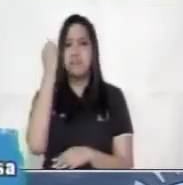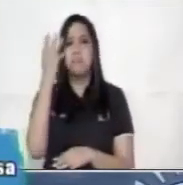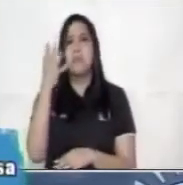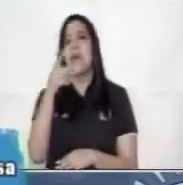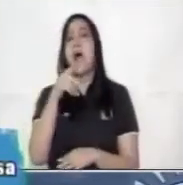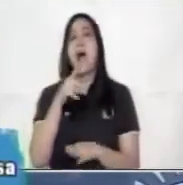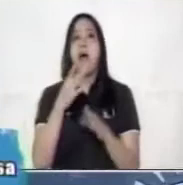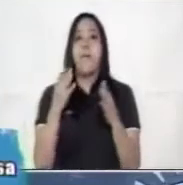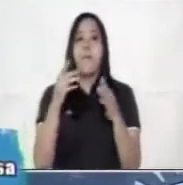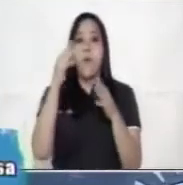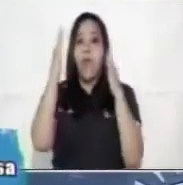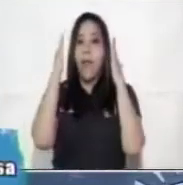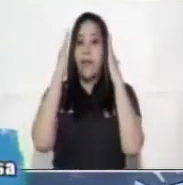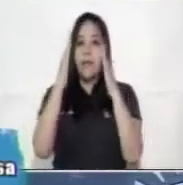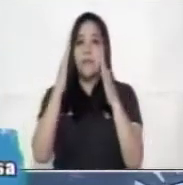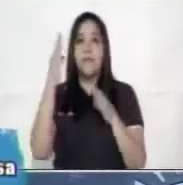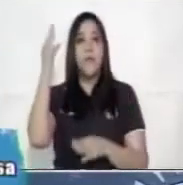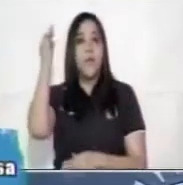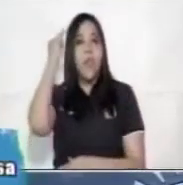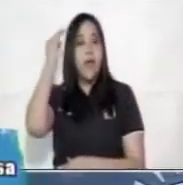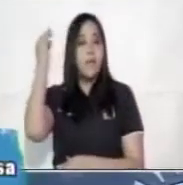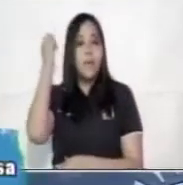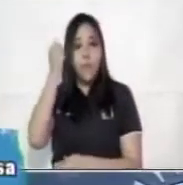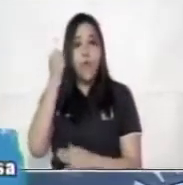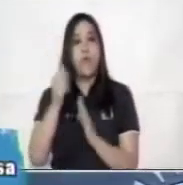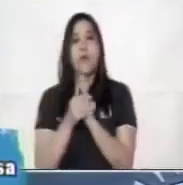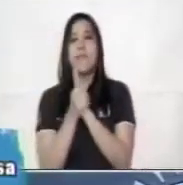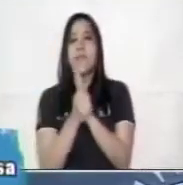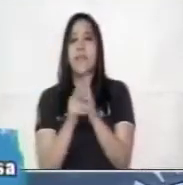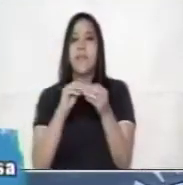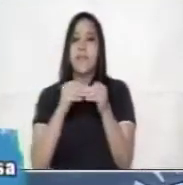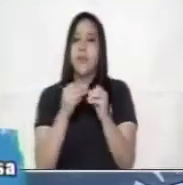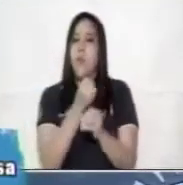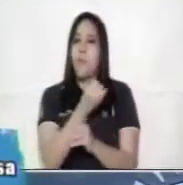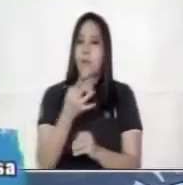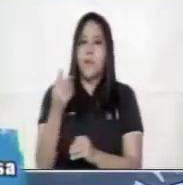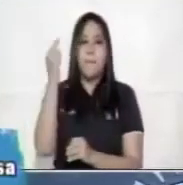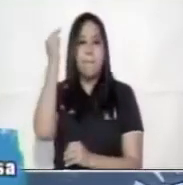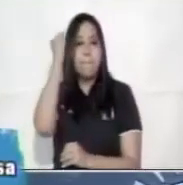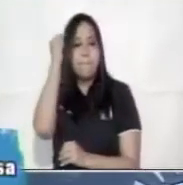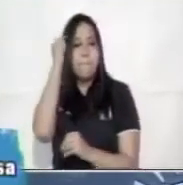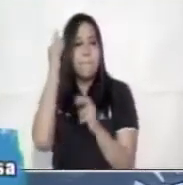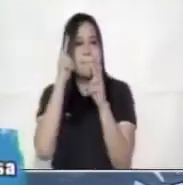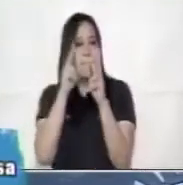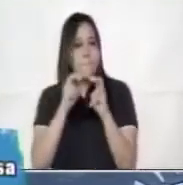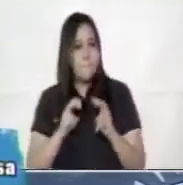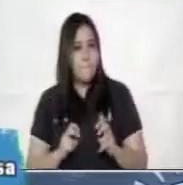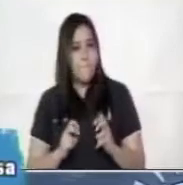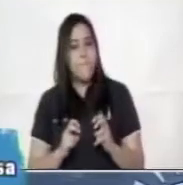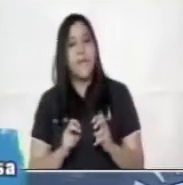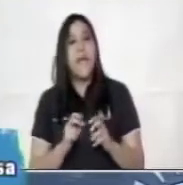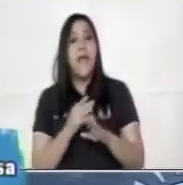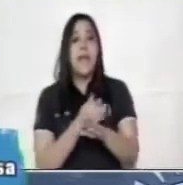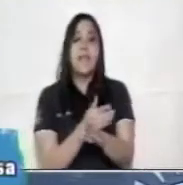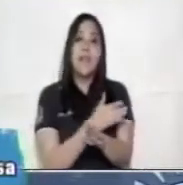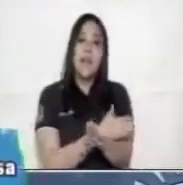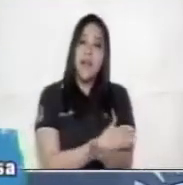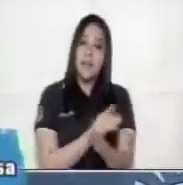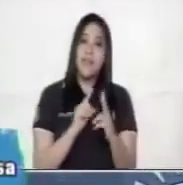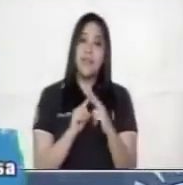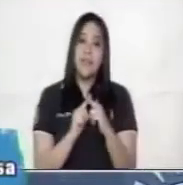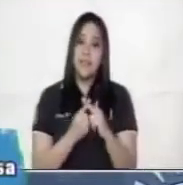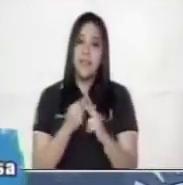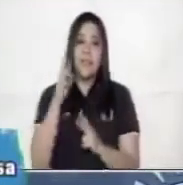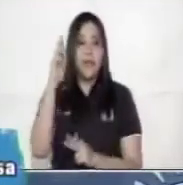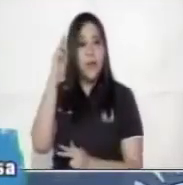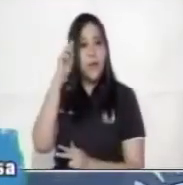la atención, la memoria, la habilidad numérica, el pensamiento lógico. Y antes de empezar,